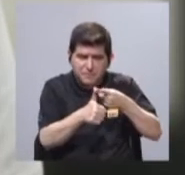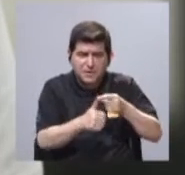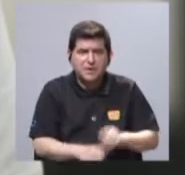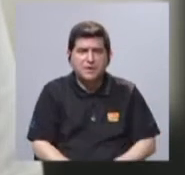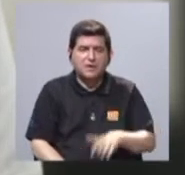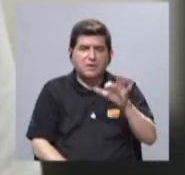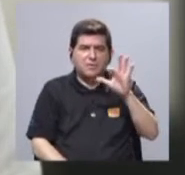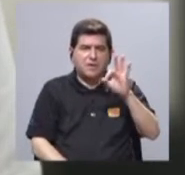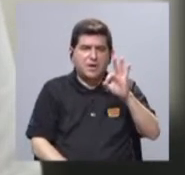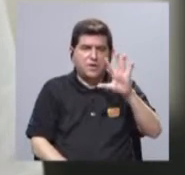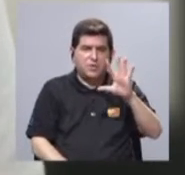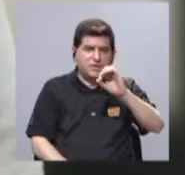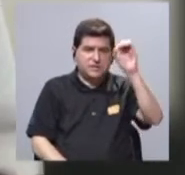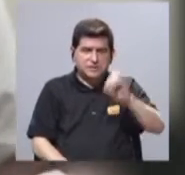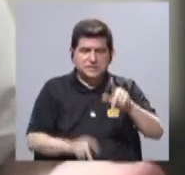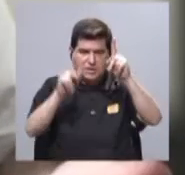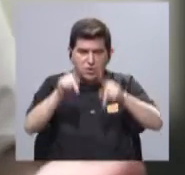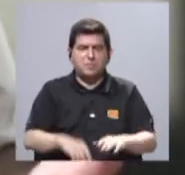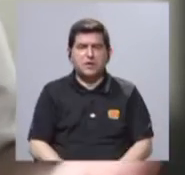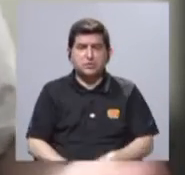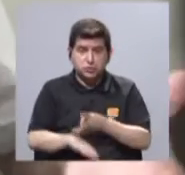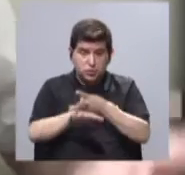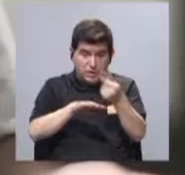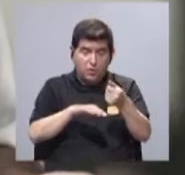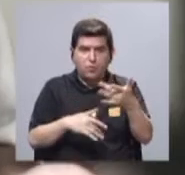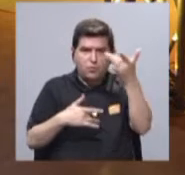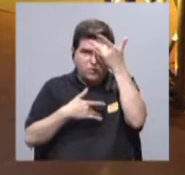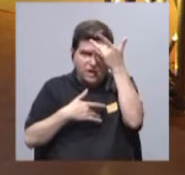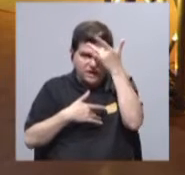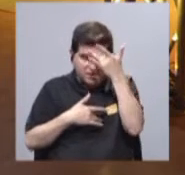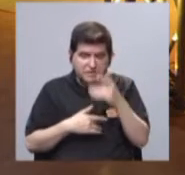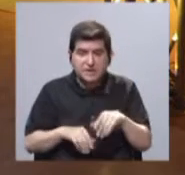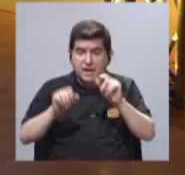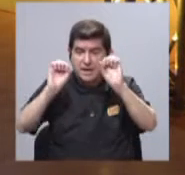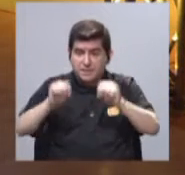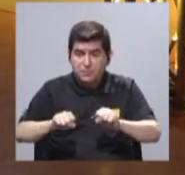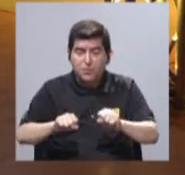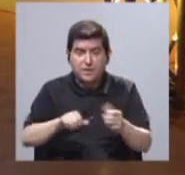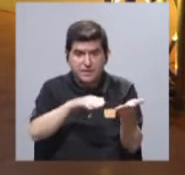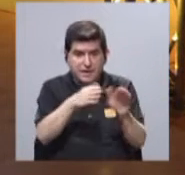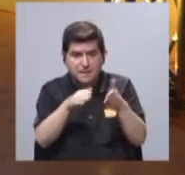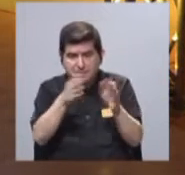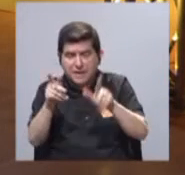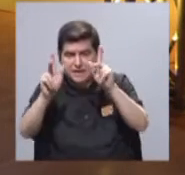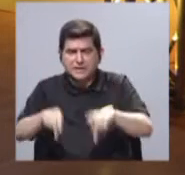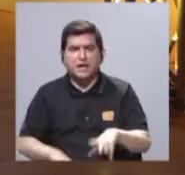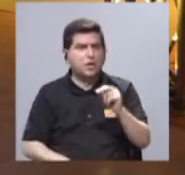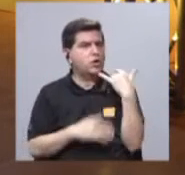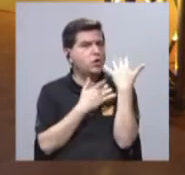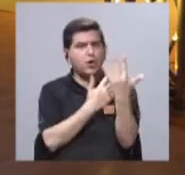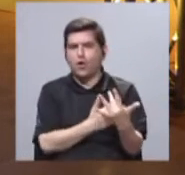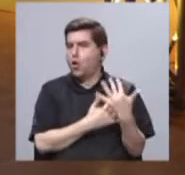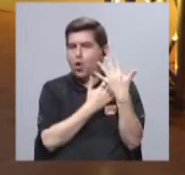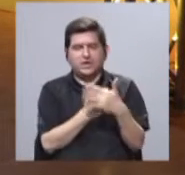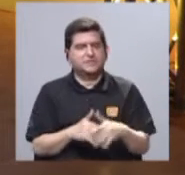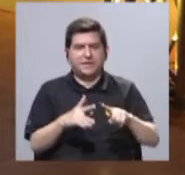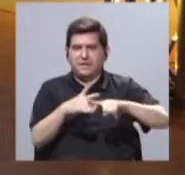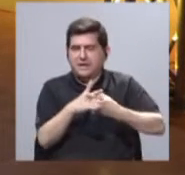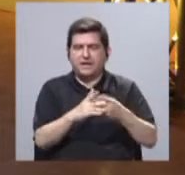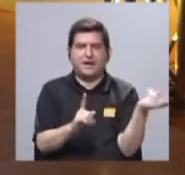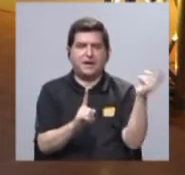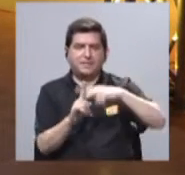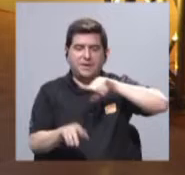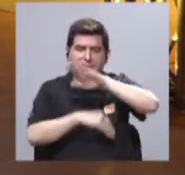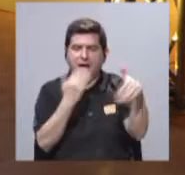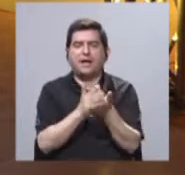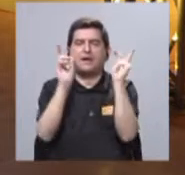cortos claro tú estás viendo en el ensayo que iniciales que el 95% de la gente